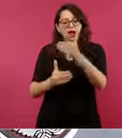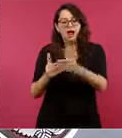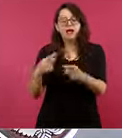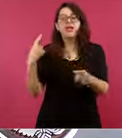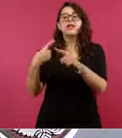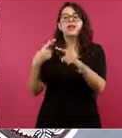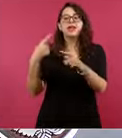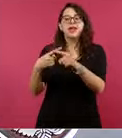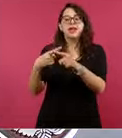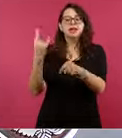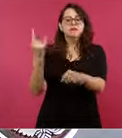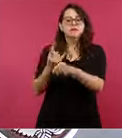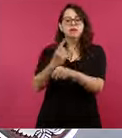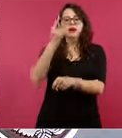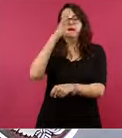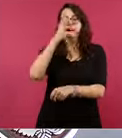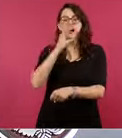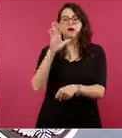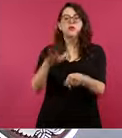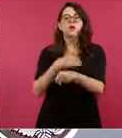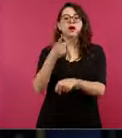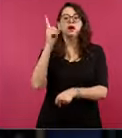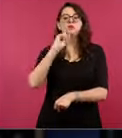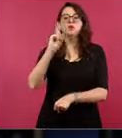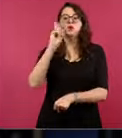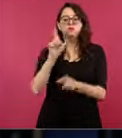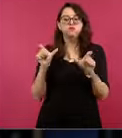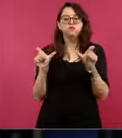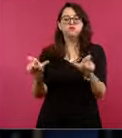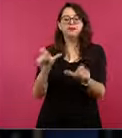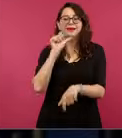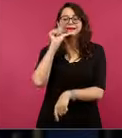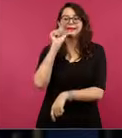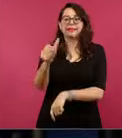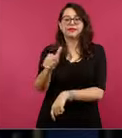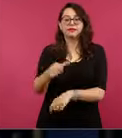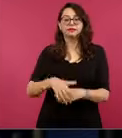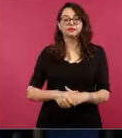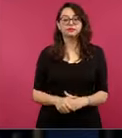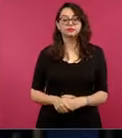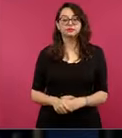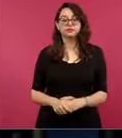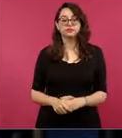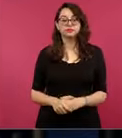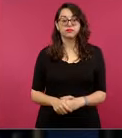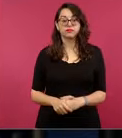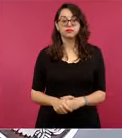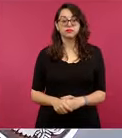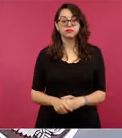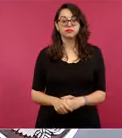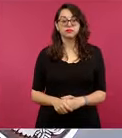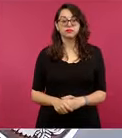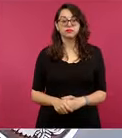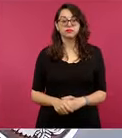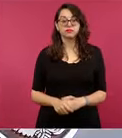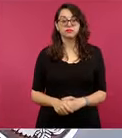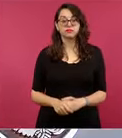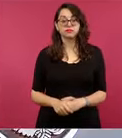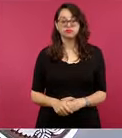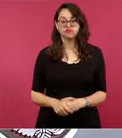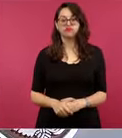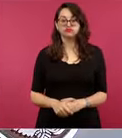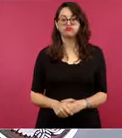responsabilidad sobre la no protección de la candidata. ¿De Guanajuato tienen seguridad hoy? Se los doy en un momento.